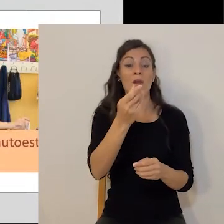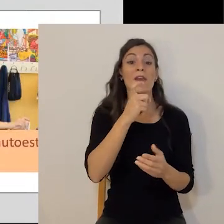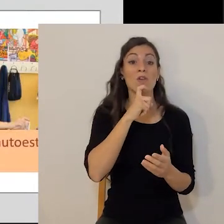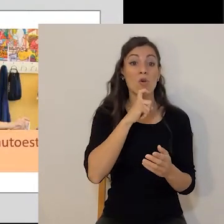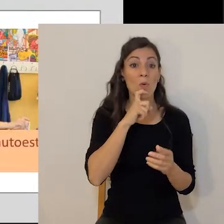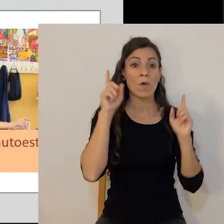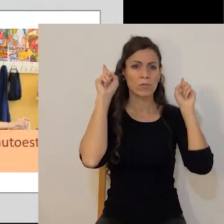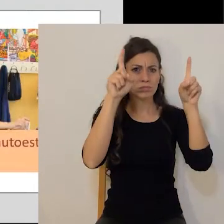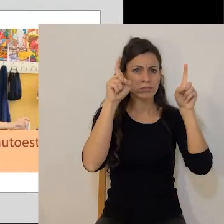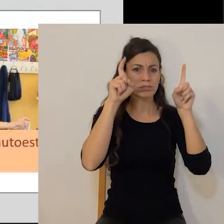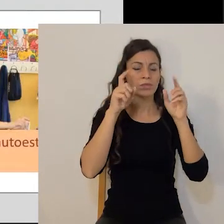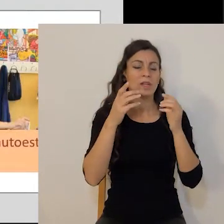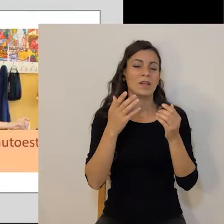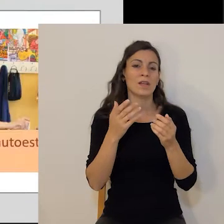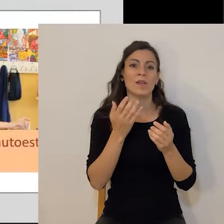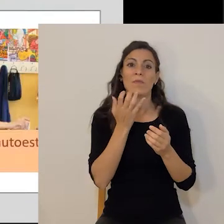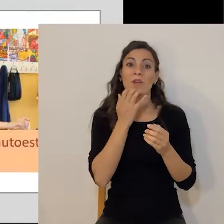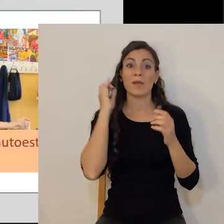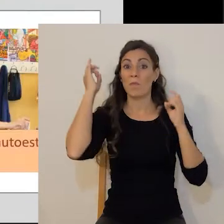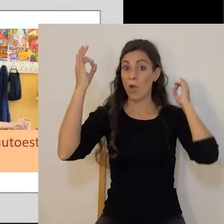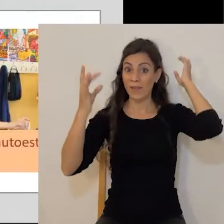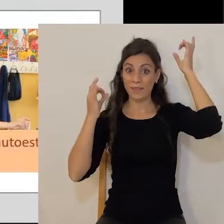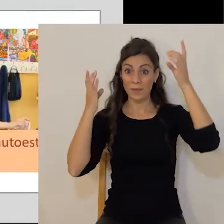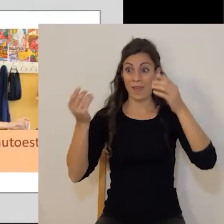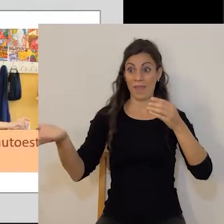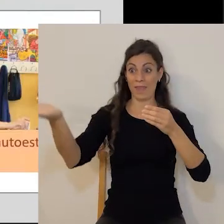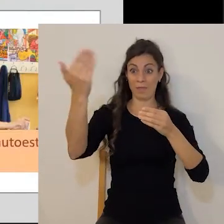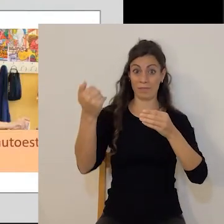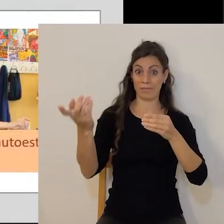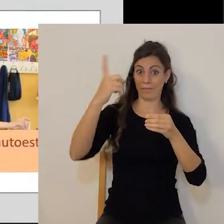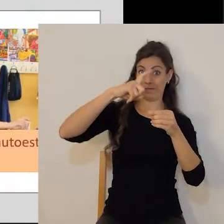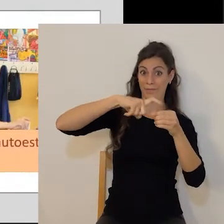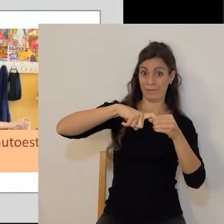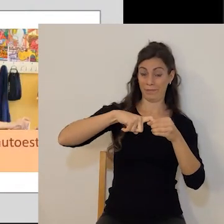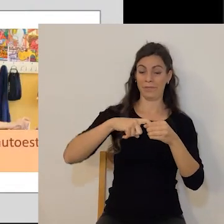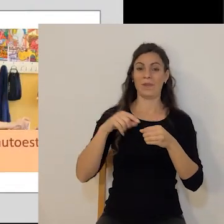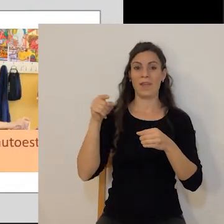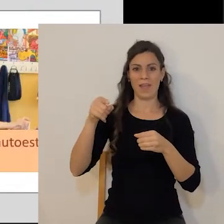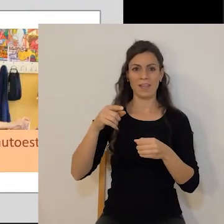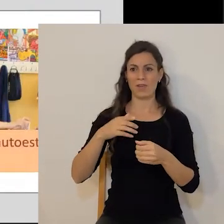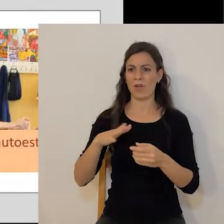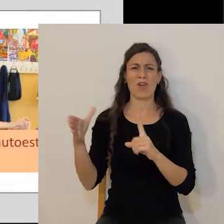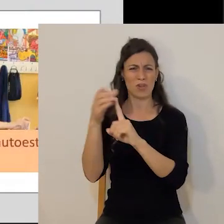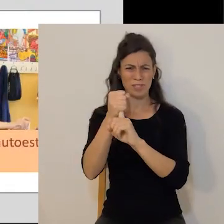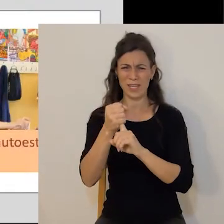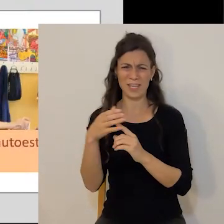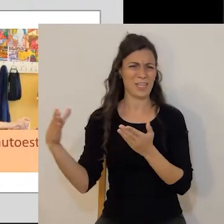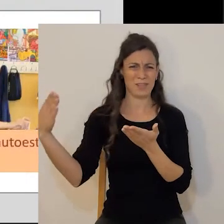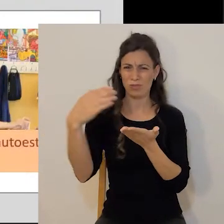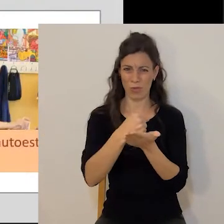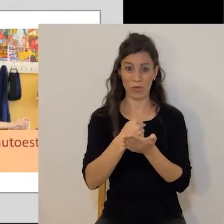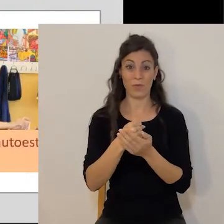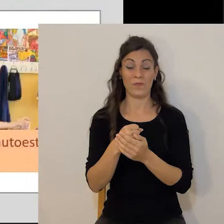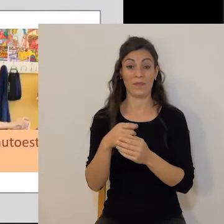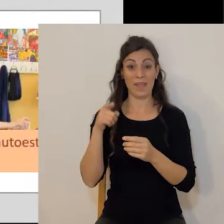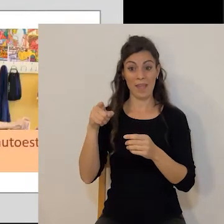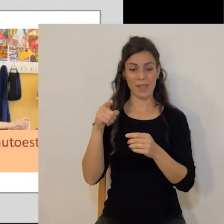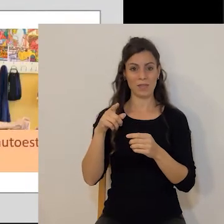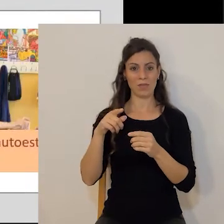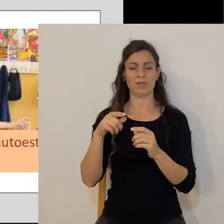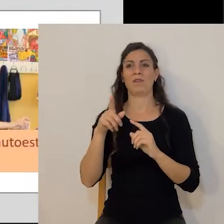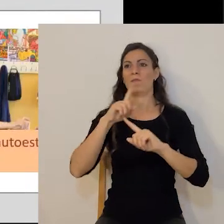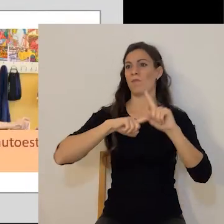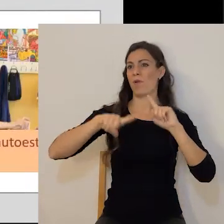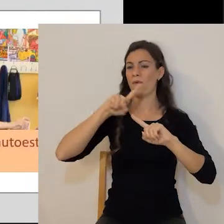incorporándolos en actividades en el que puedan ver que son capaces de absolutamente todos. Y una vez que ellos